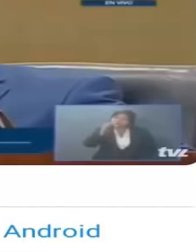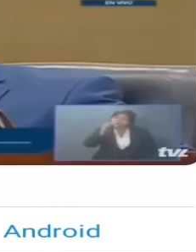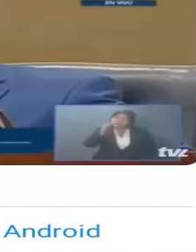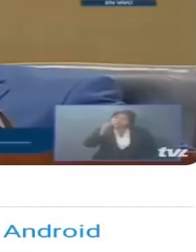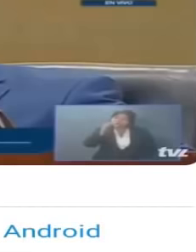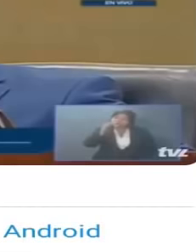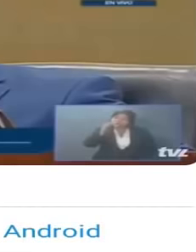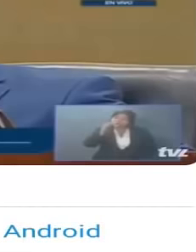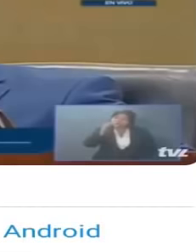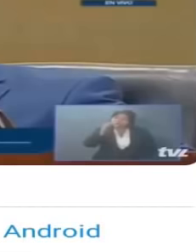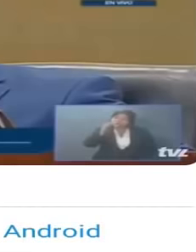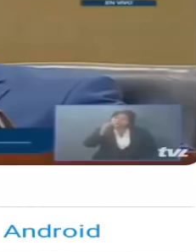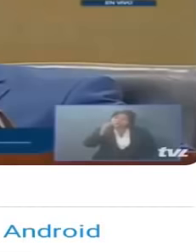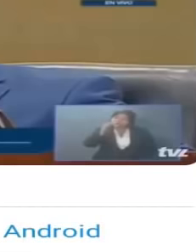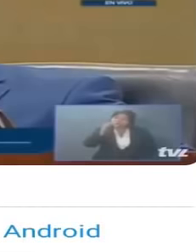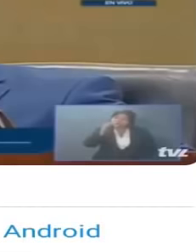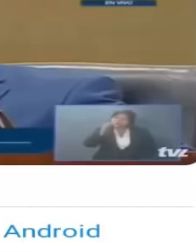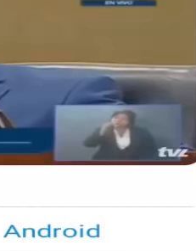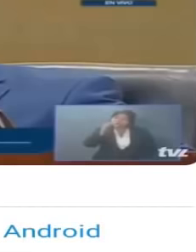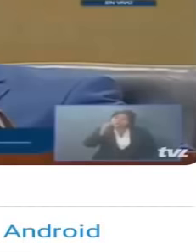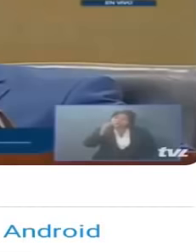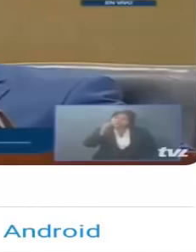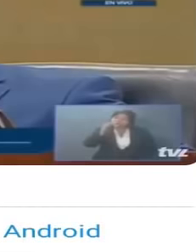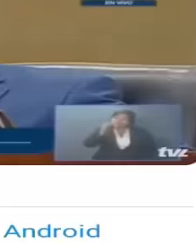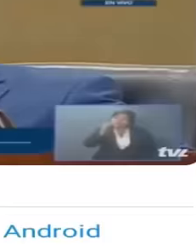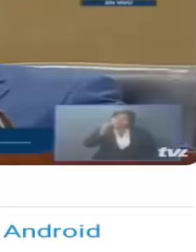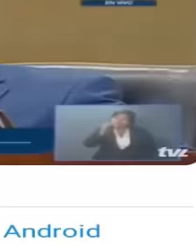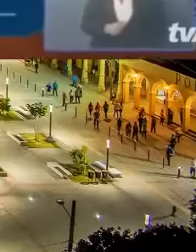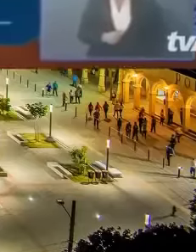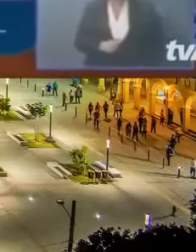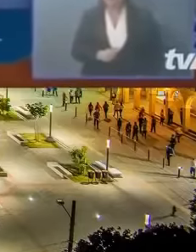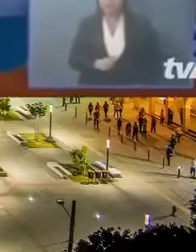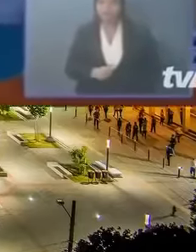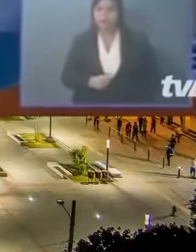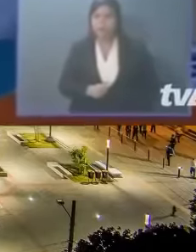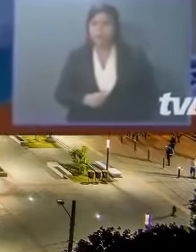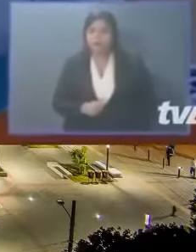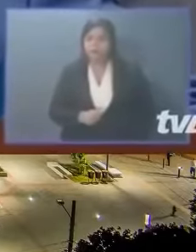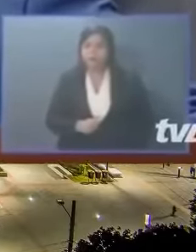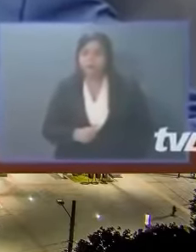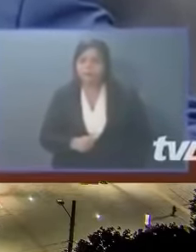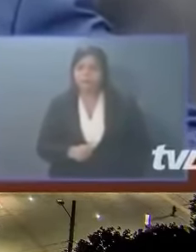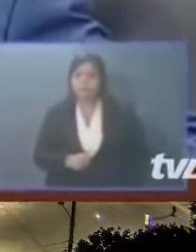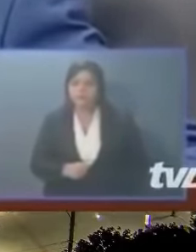empleada de él, así que no tiene por qué mandarla a callar.